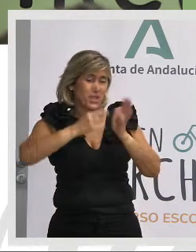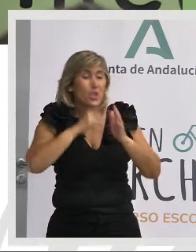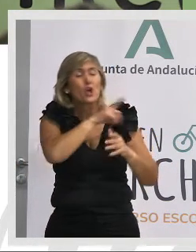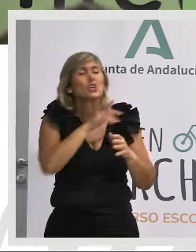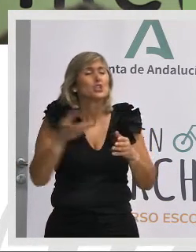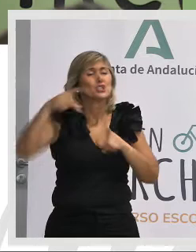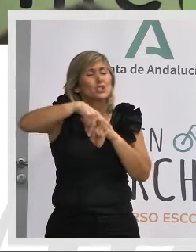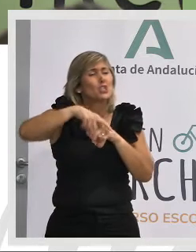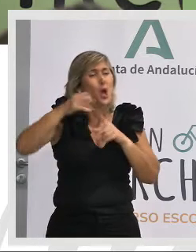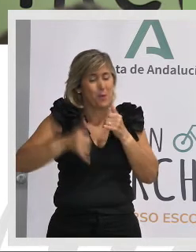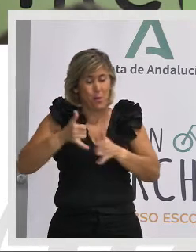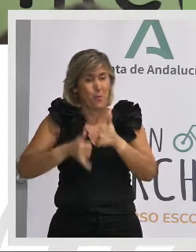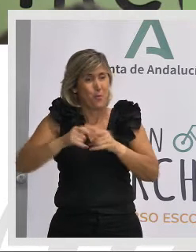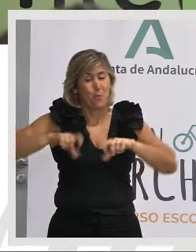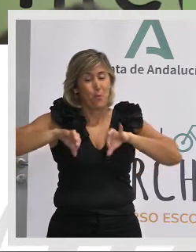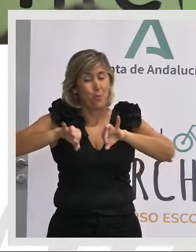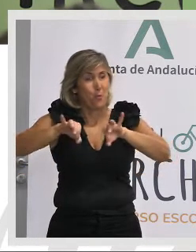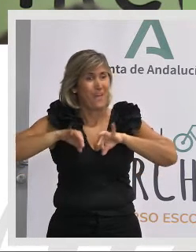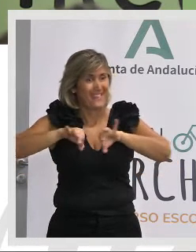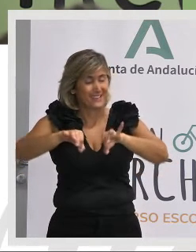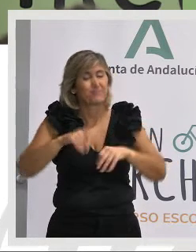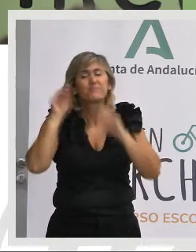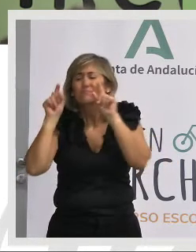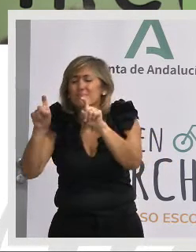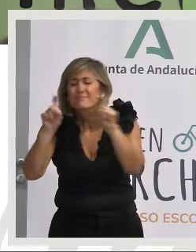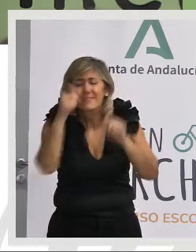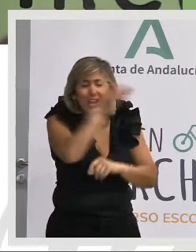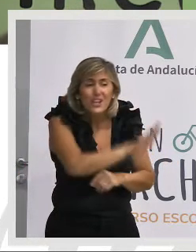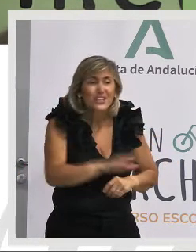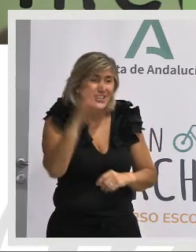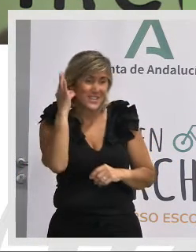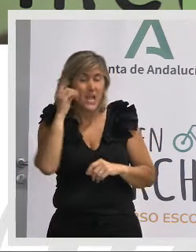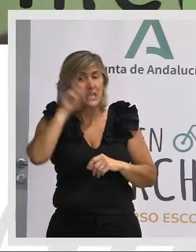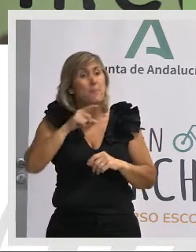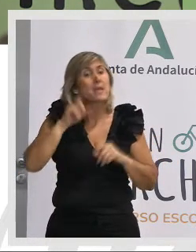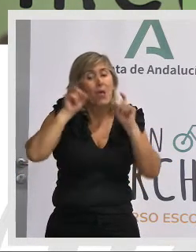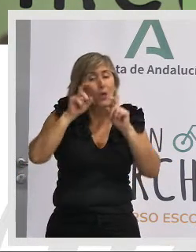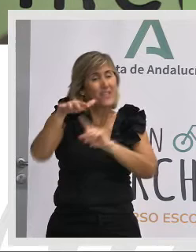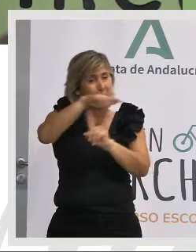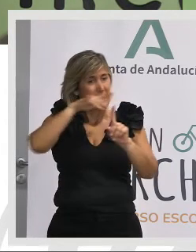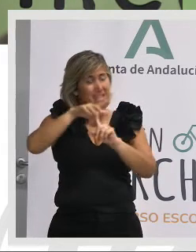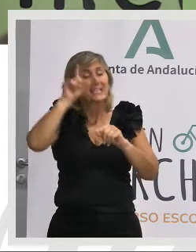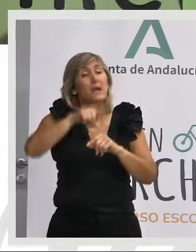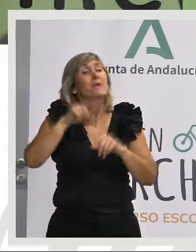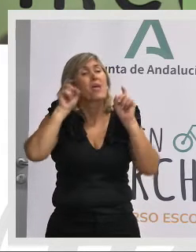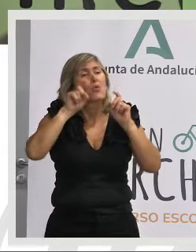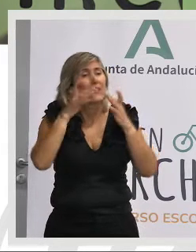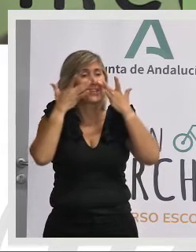placer para mí poder inculcar a los niños y niñas valores tan importantes como son la educación ambiental y la educación